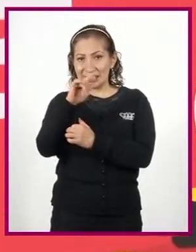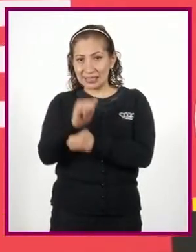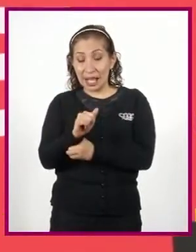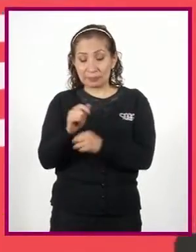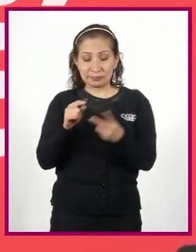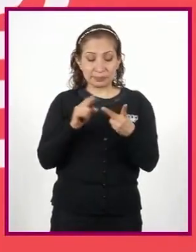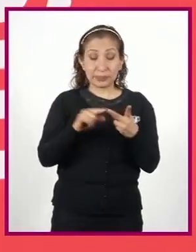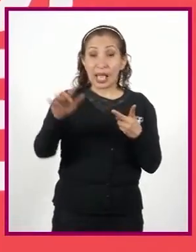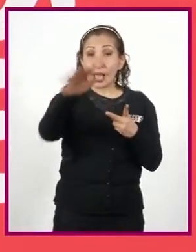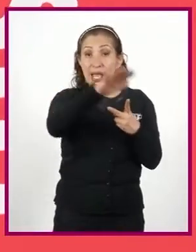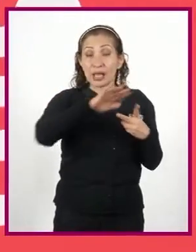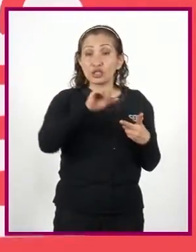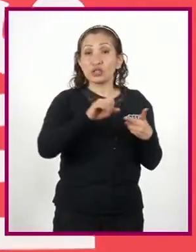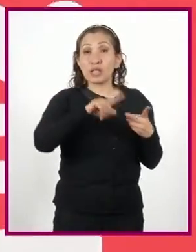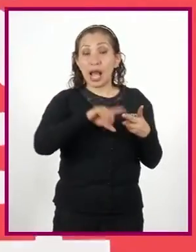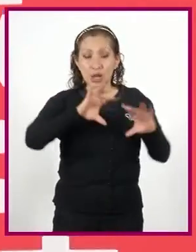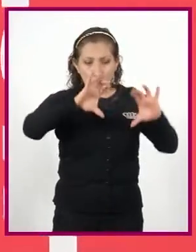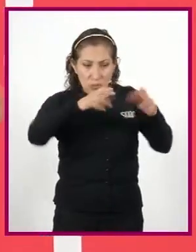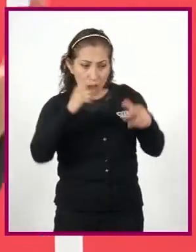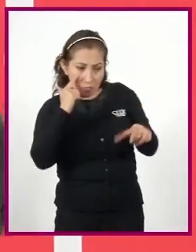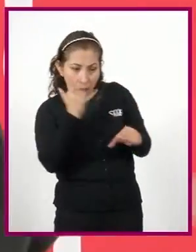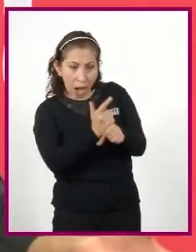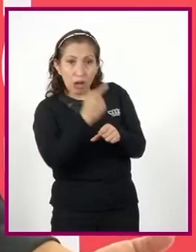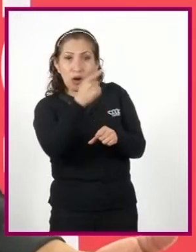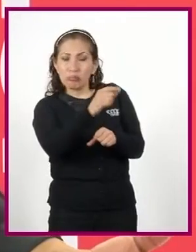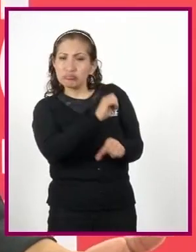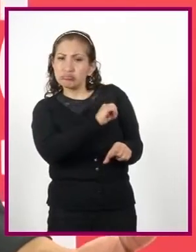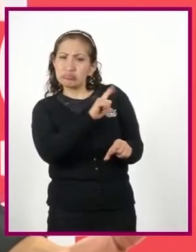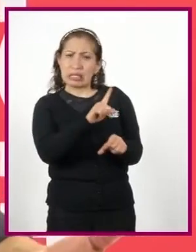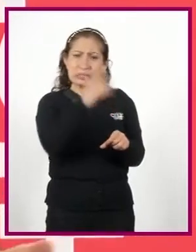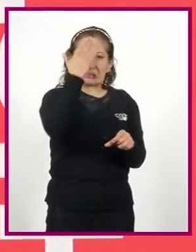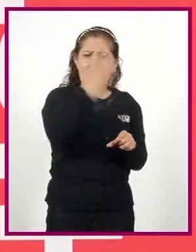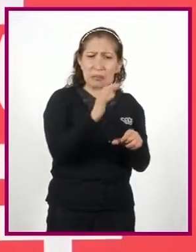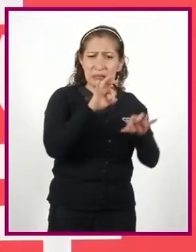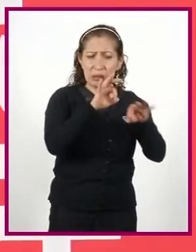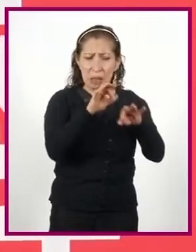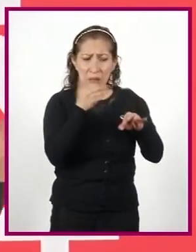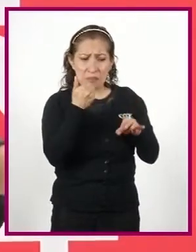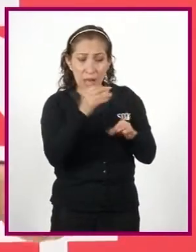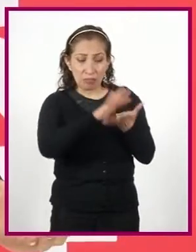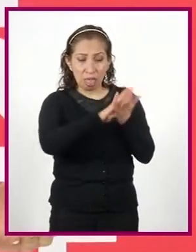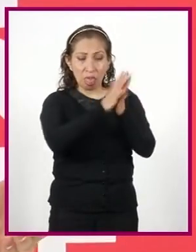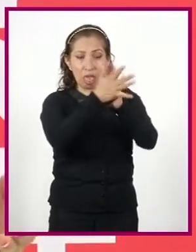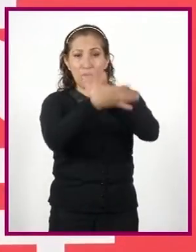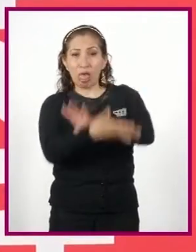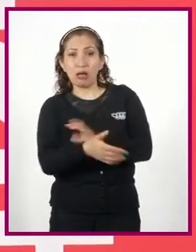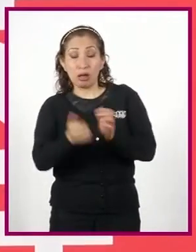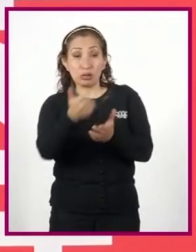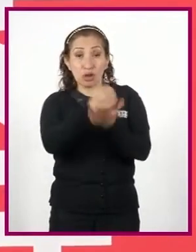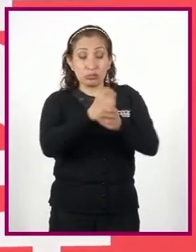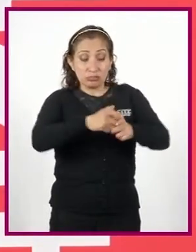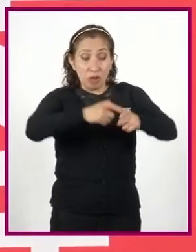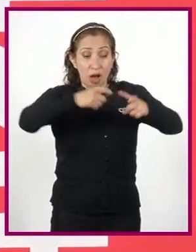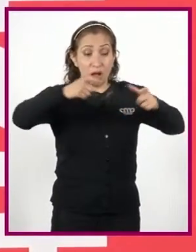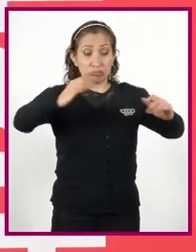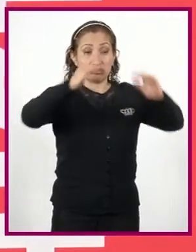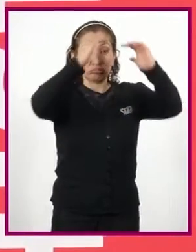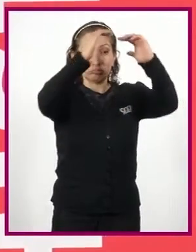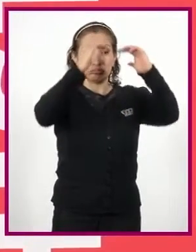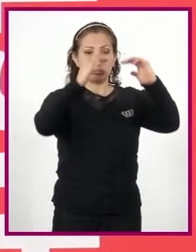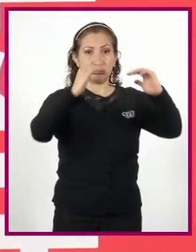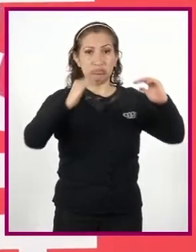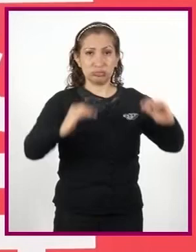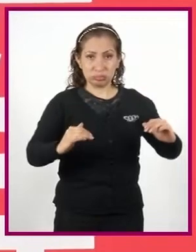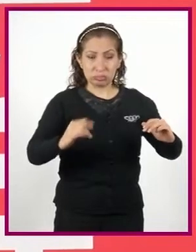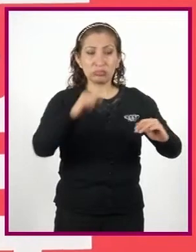se distinguieron comunidades que, con la especialización del trabajo, se transformaron en sociedades jerarquizadas.